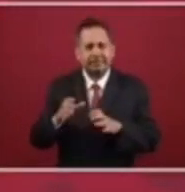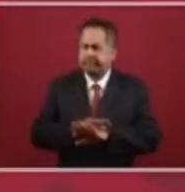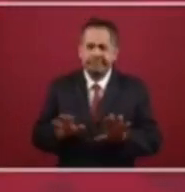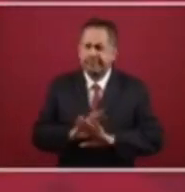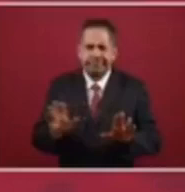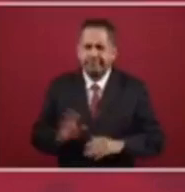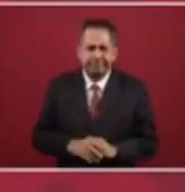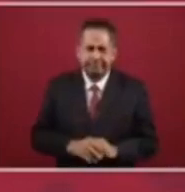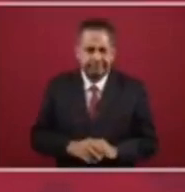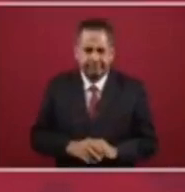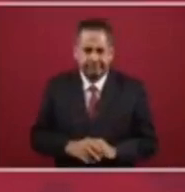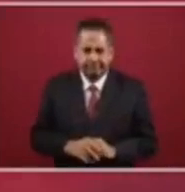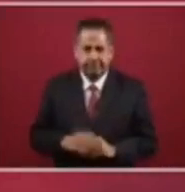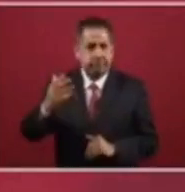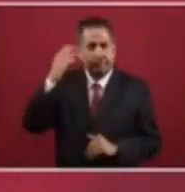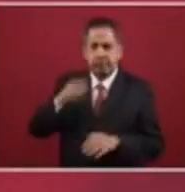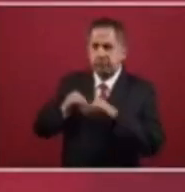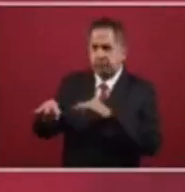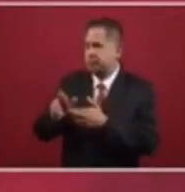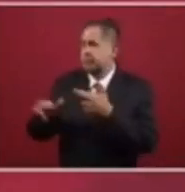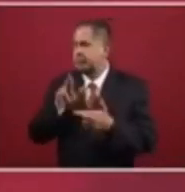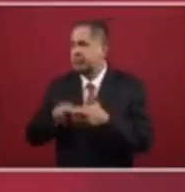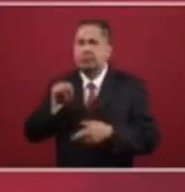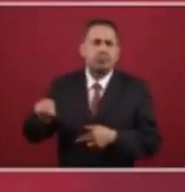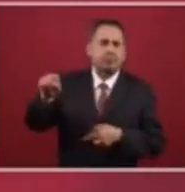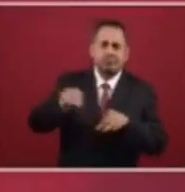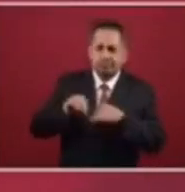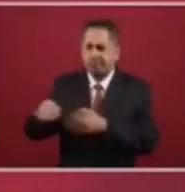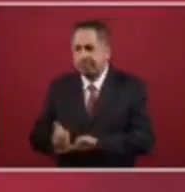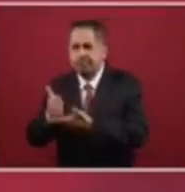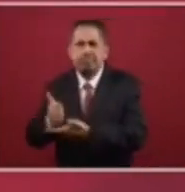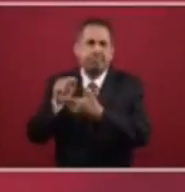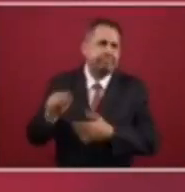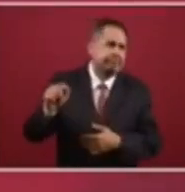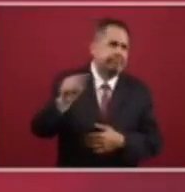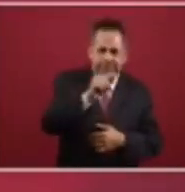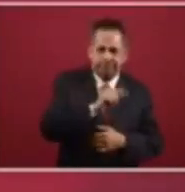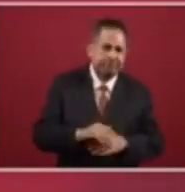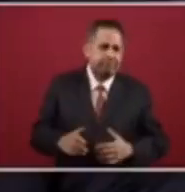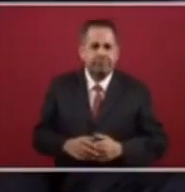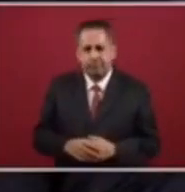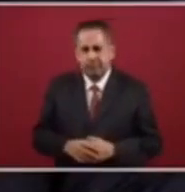han trabajado en regiones, son,